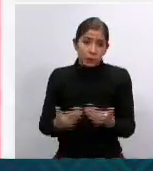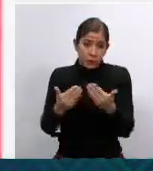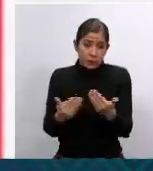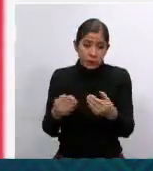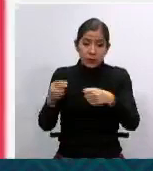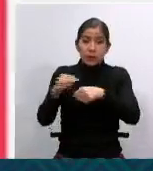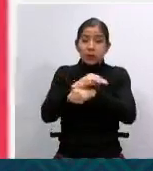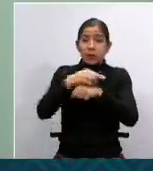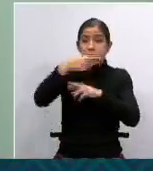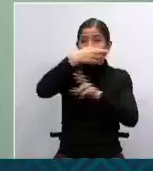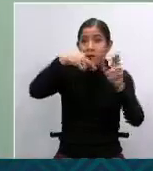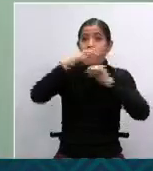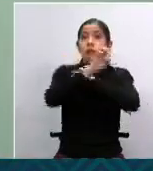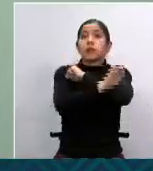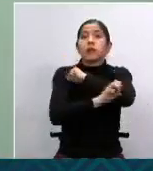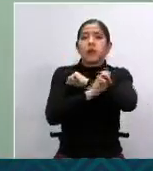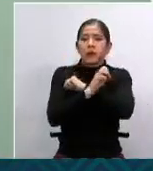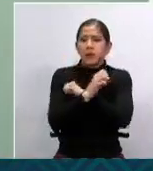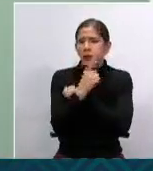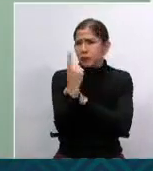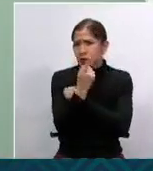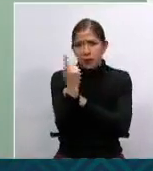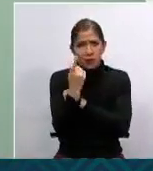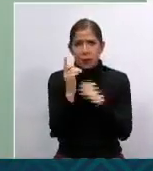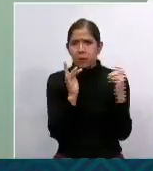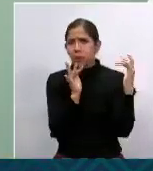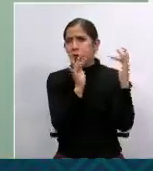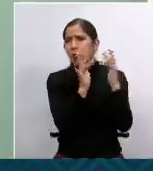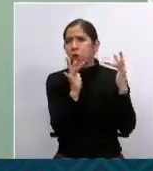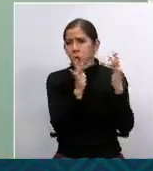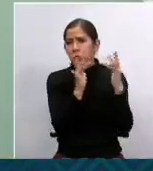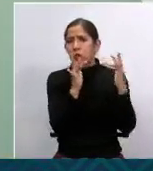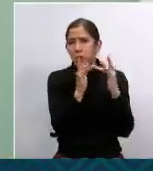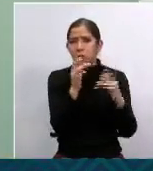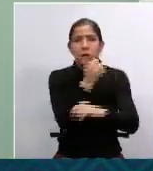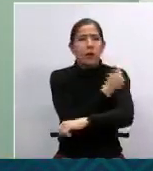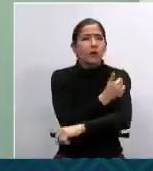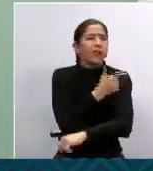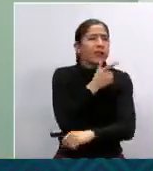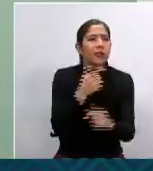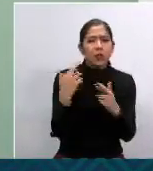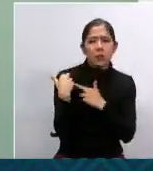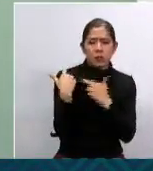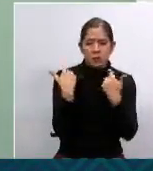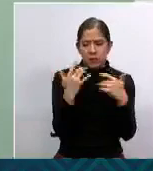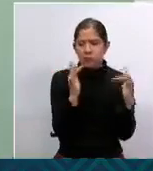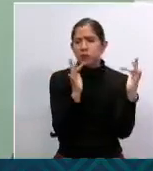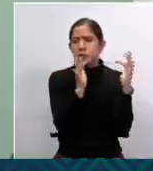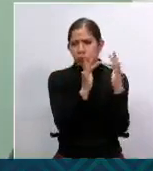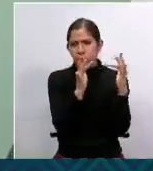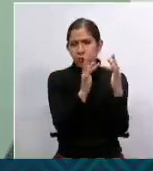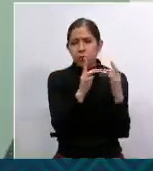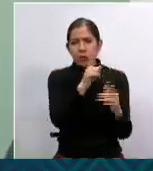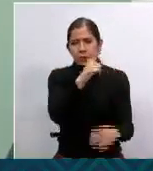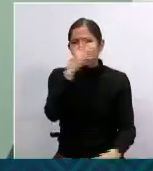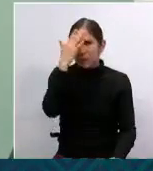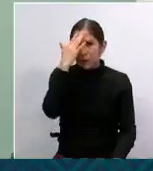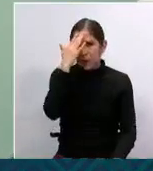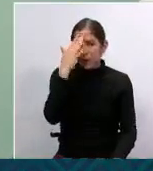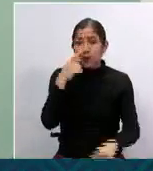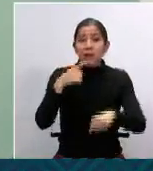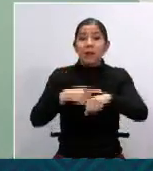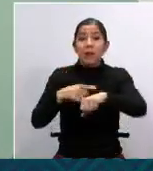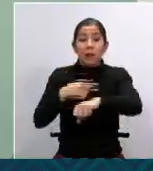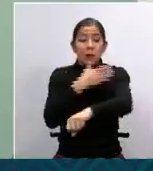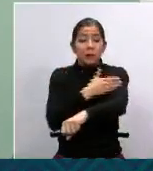de Relaciones Exteriores, permanentemente tenemos contacto con las autoridades que están haciendo ese trámite, tienen conocimiento de esos plazos